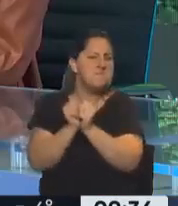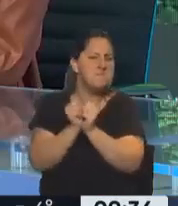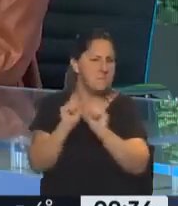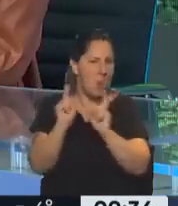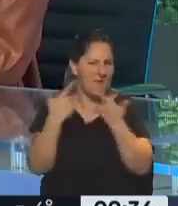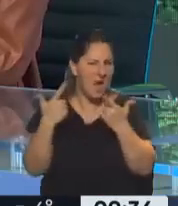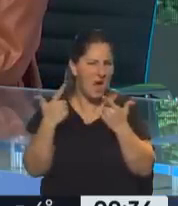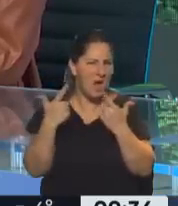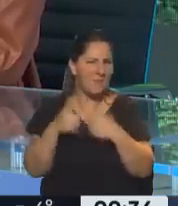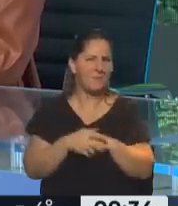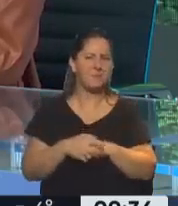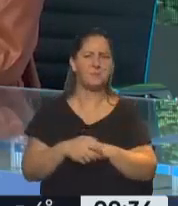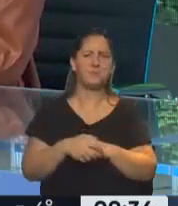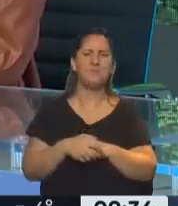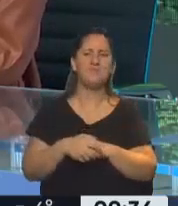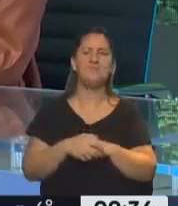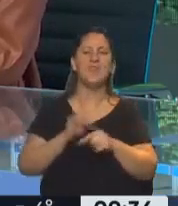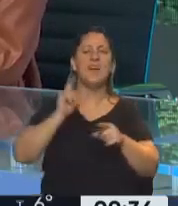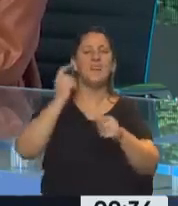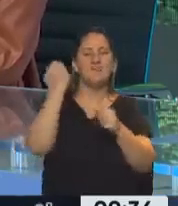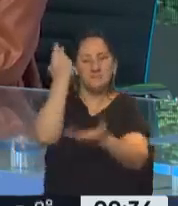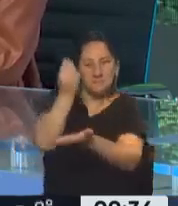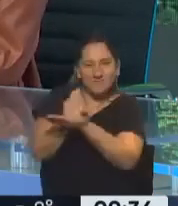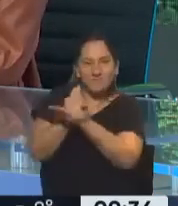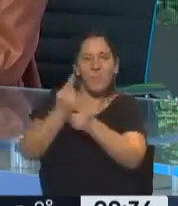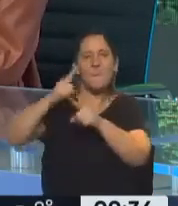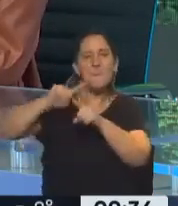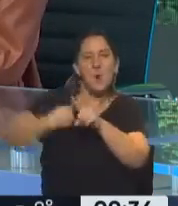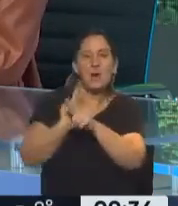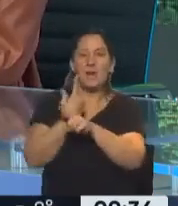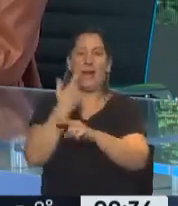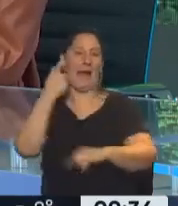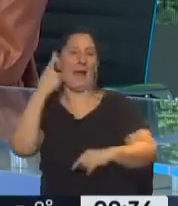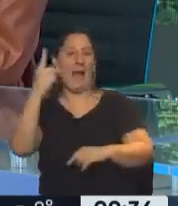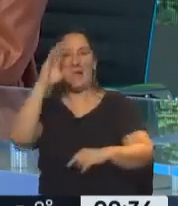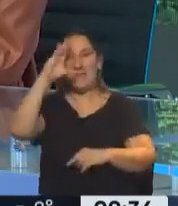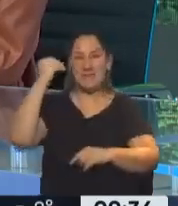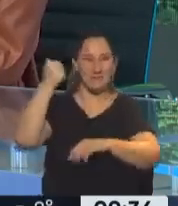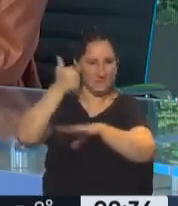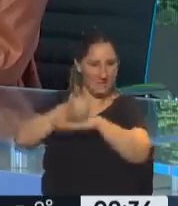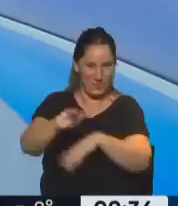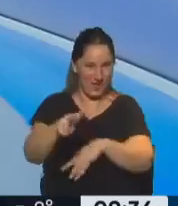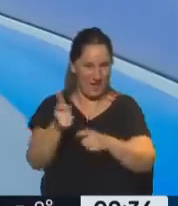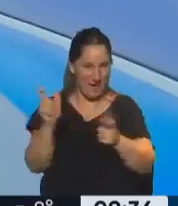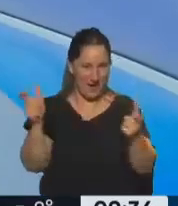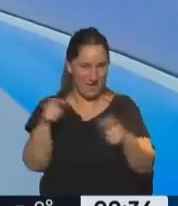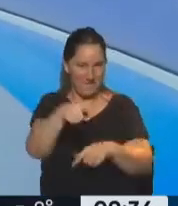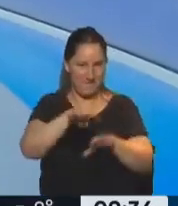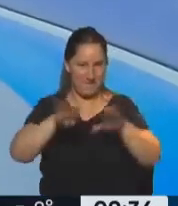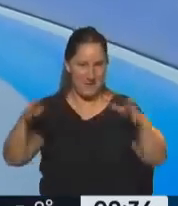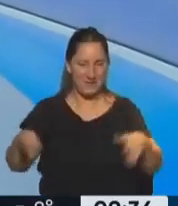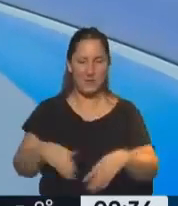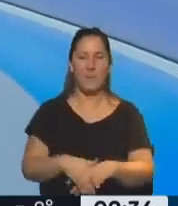mesa bueno no había ningún funcionario directamente vinculado que todas estas medidas se por